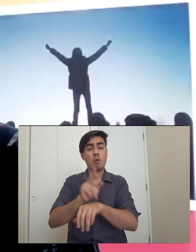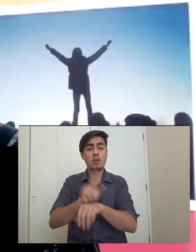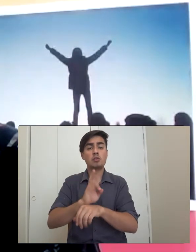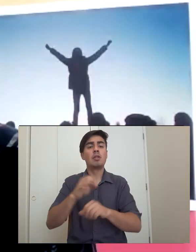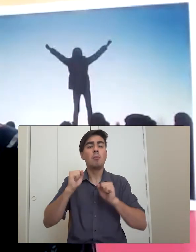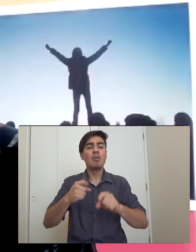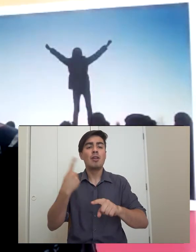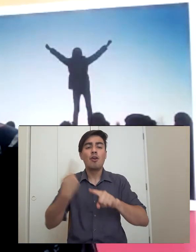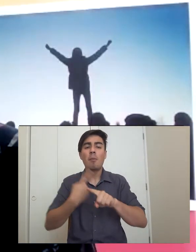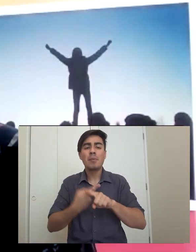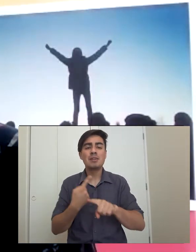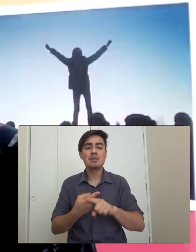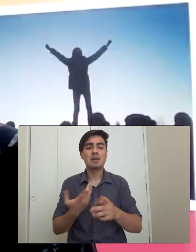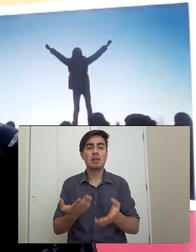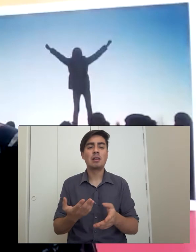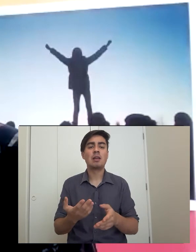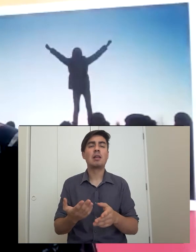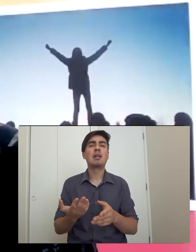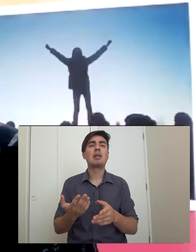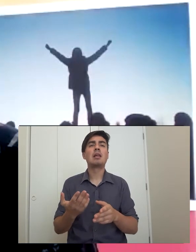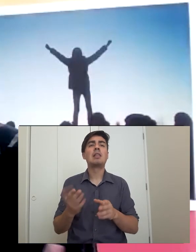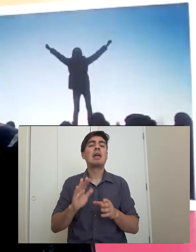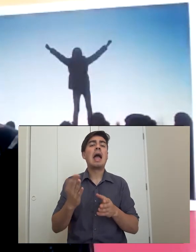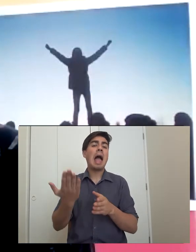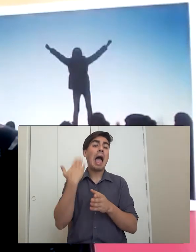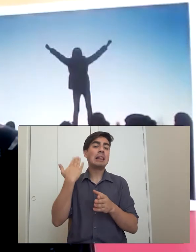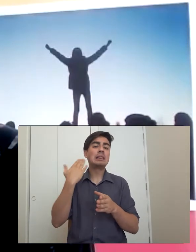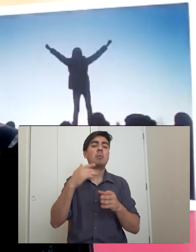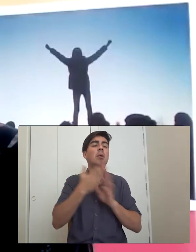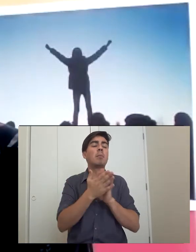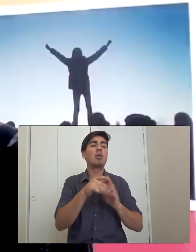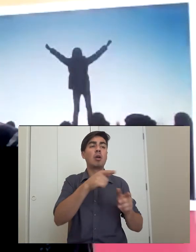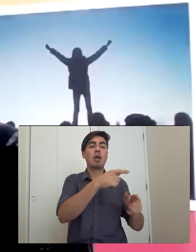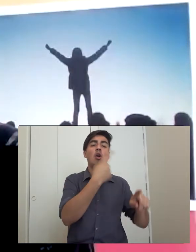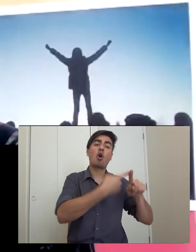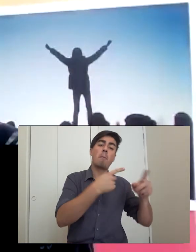que se lleve a la sala y que se refleje